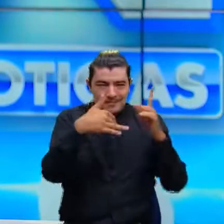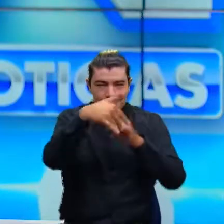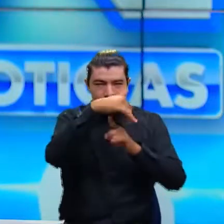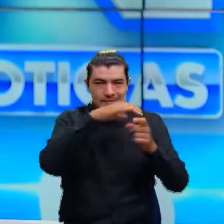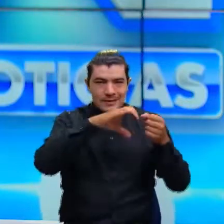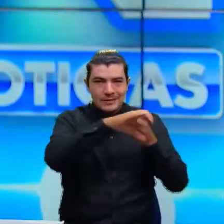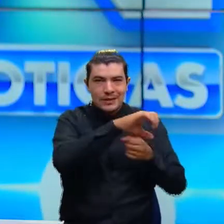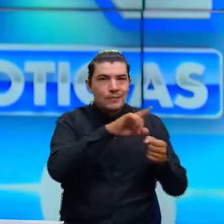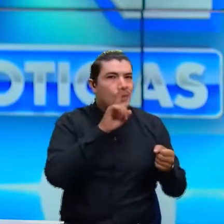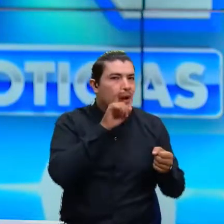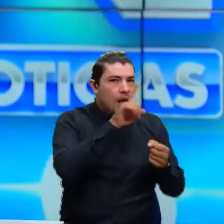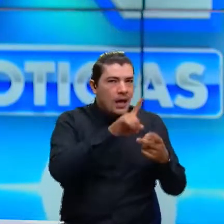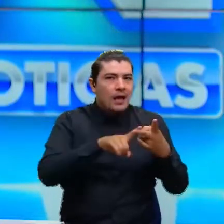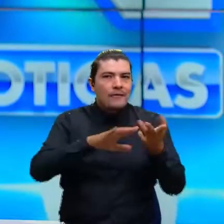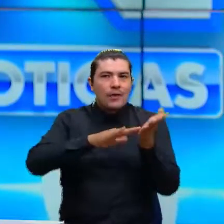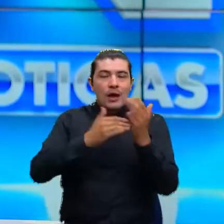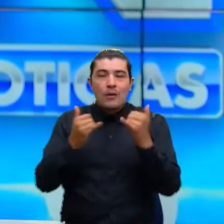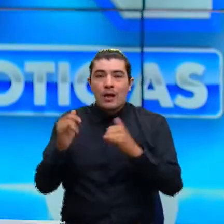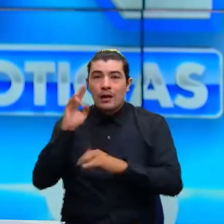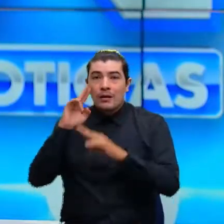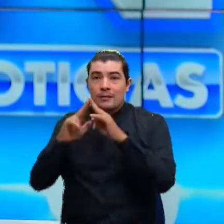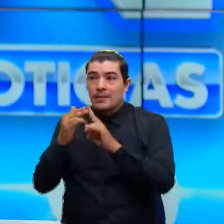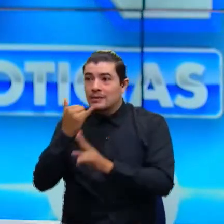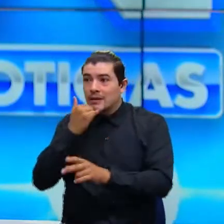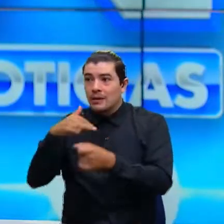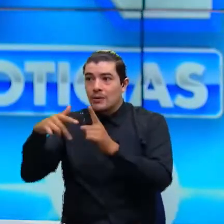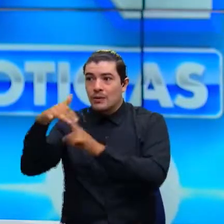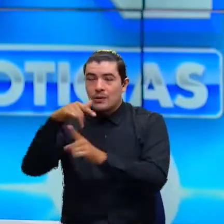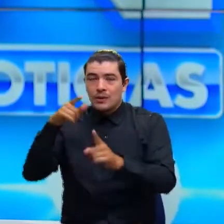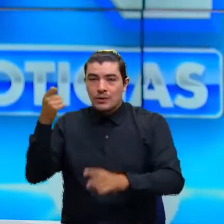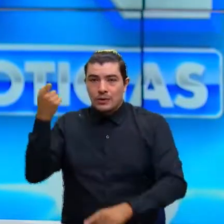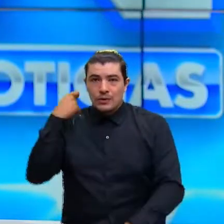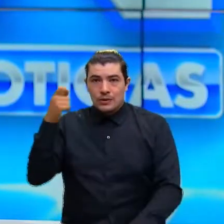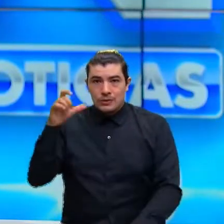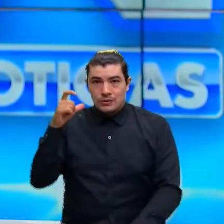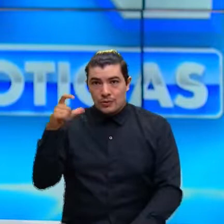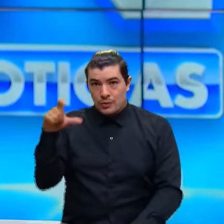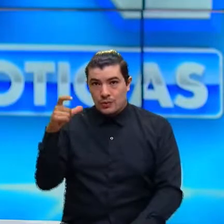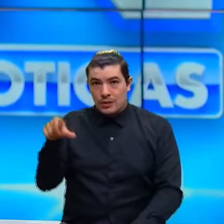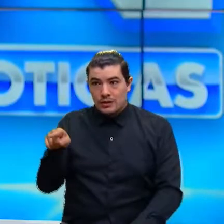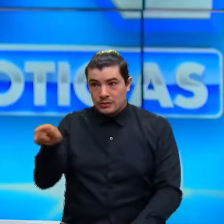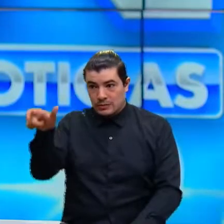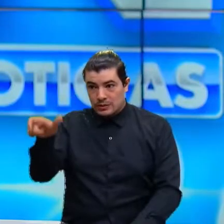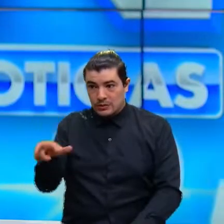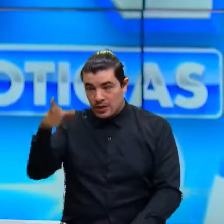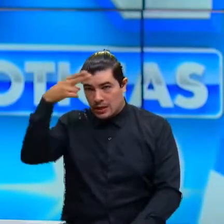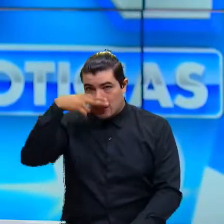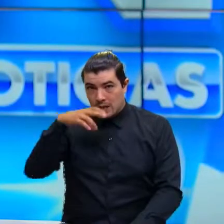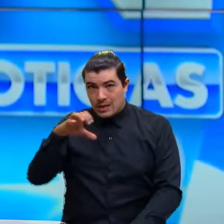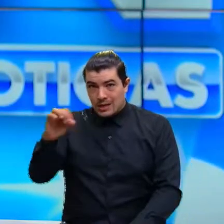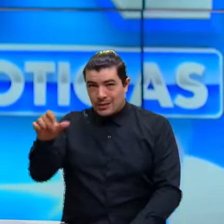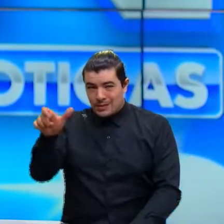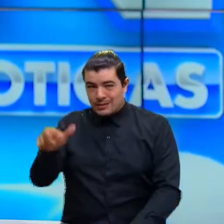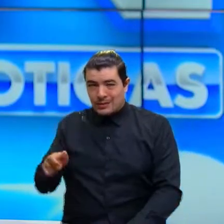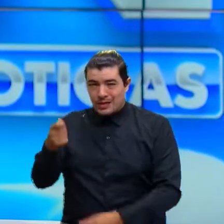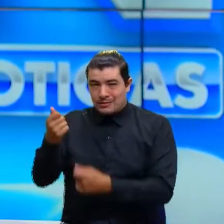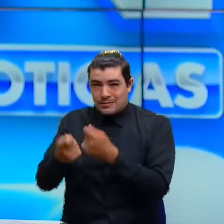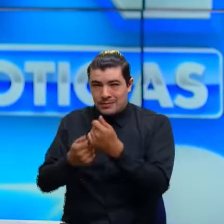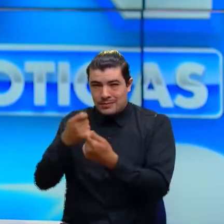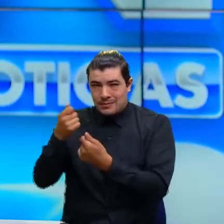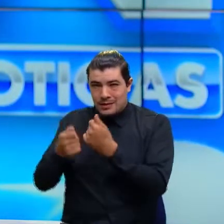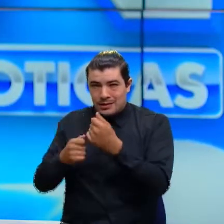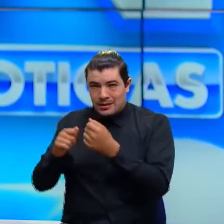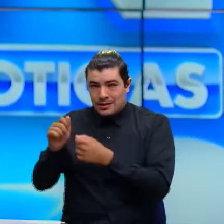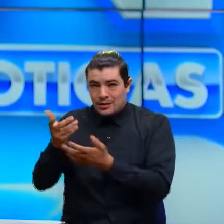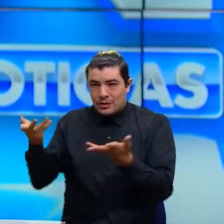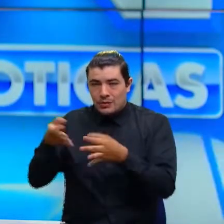Nos vamos al área metropolitana de Cúcuta, donde en las últimas horas el hijo de un comerciante en Villa del Rosario murió en plena autopista internacional. Alfredo,